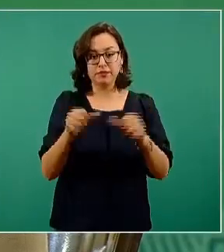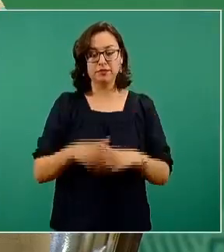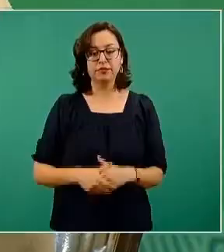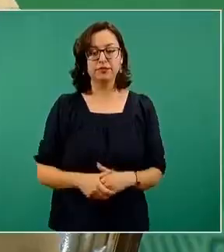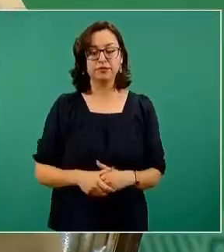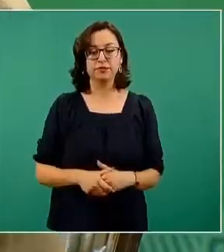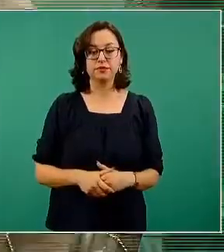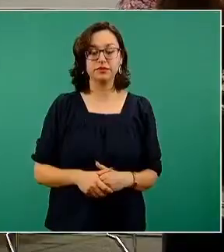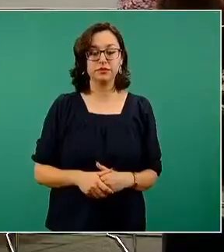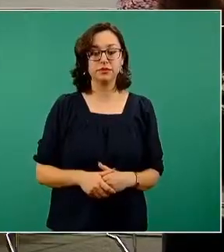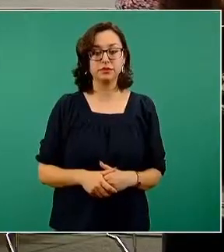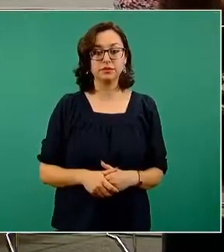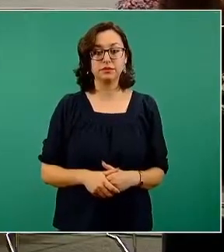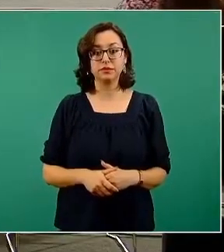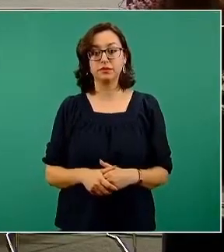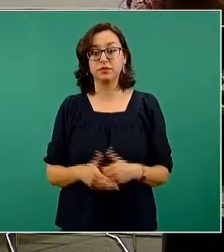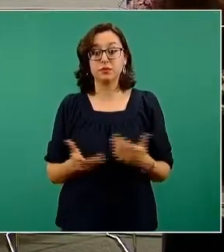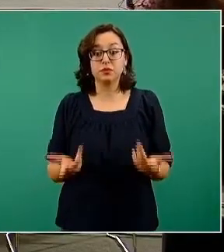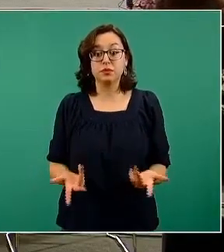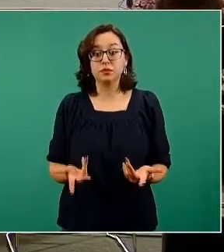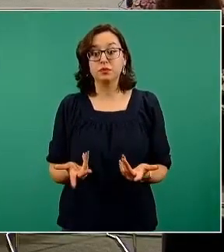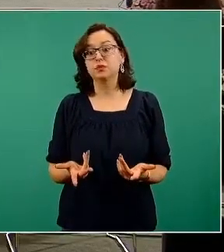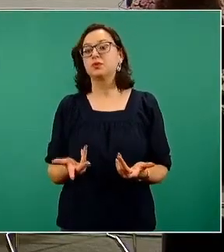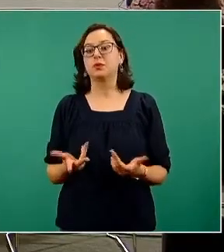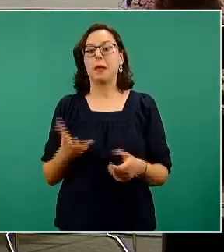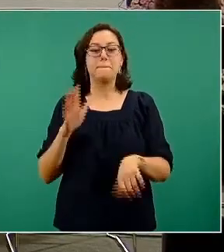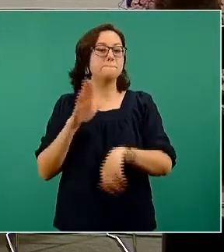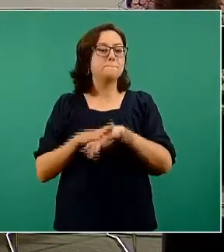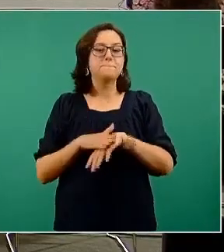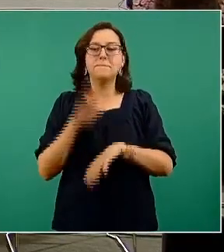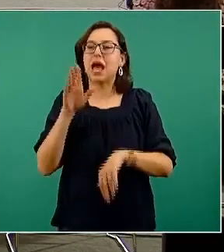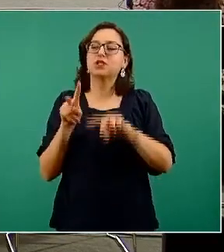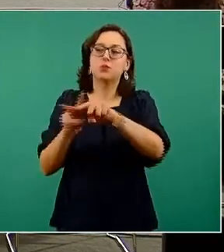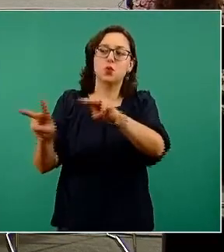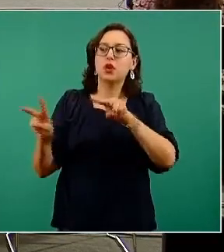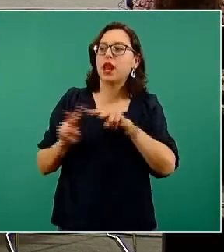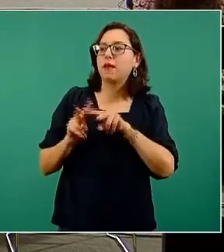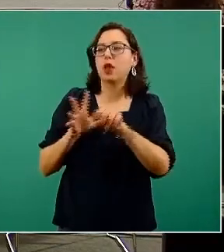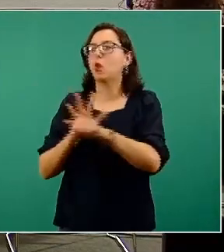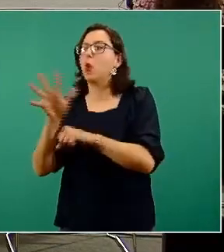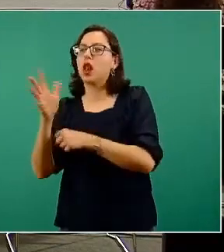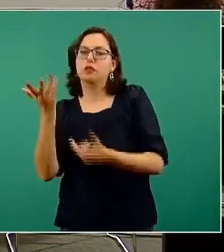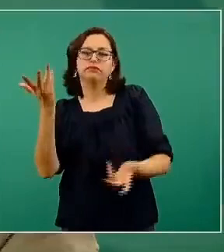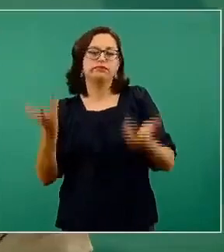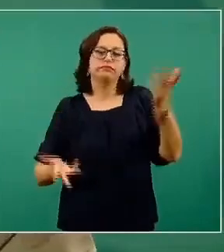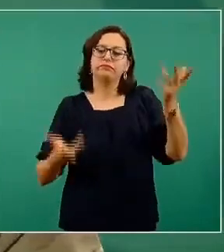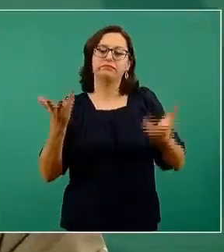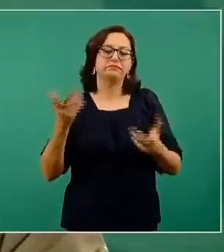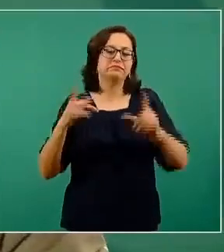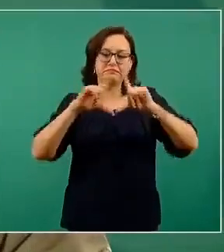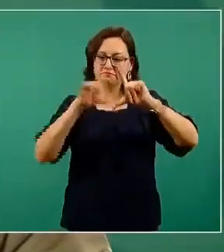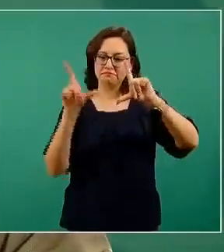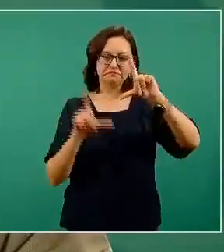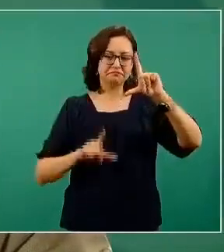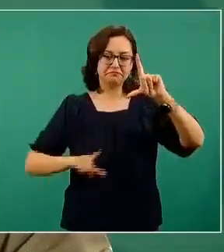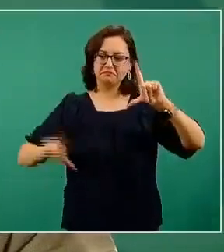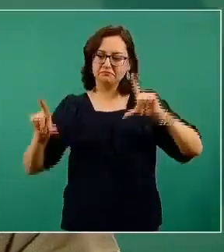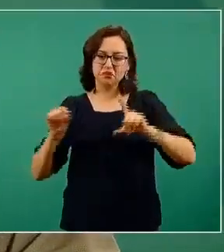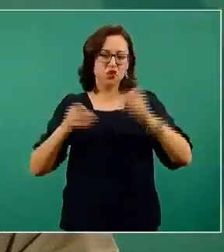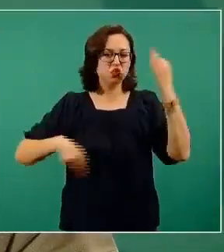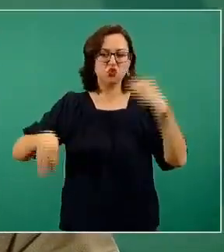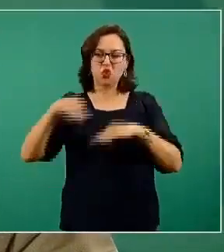difícil podemos hablar de dónde está la población más vulnerable, porque en todas zonas vas a encontrar